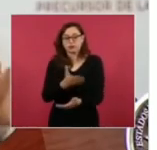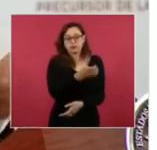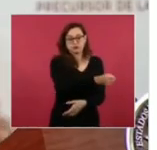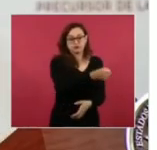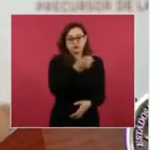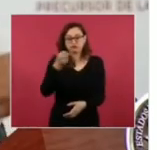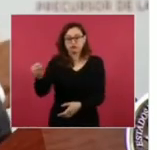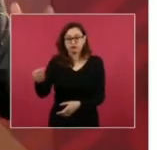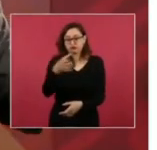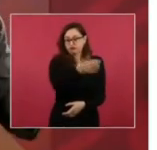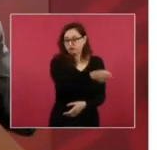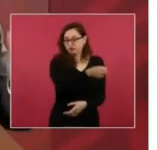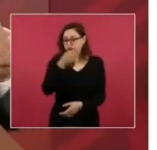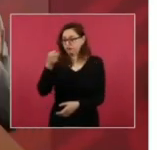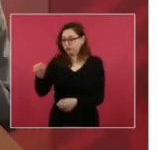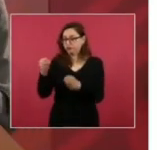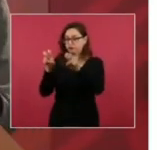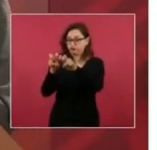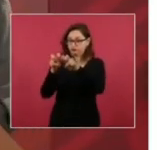y una vez